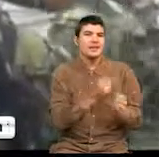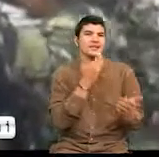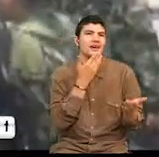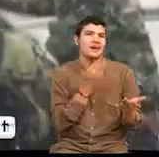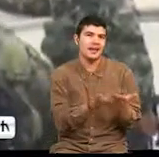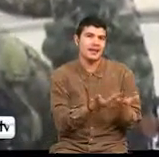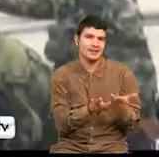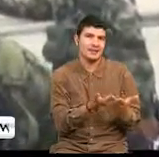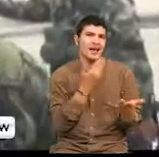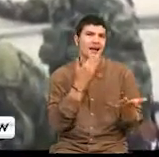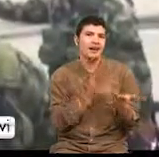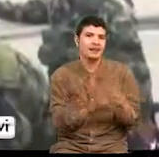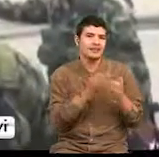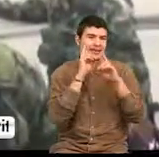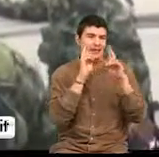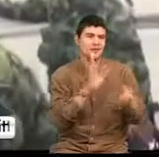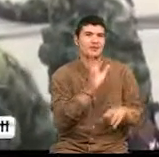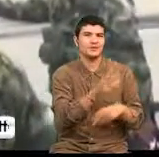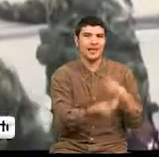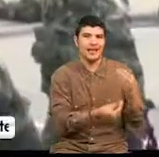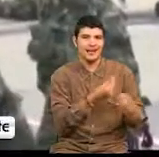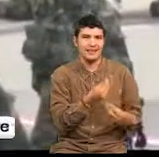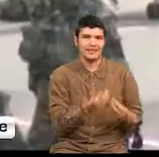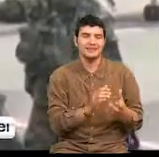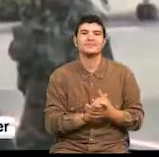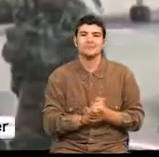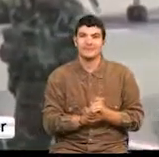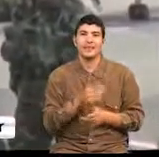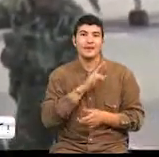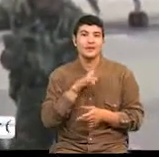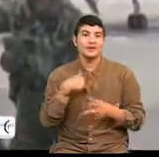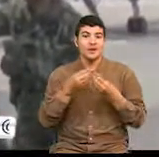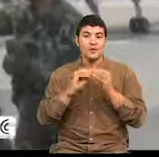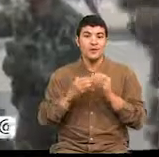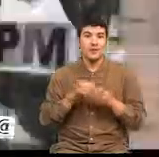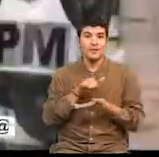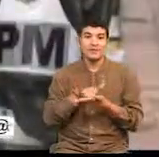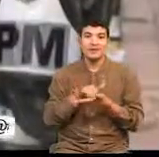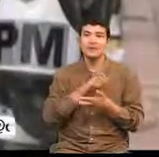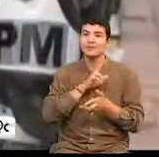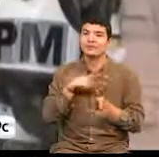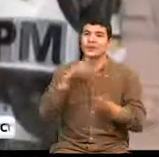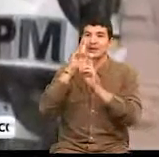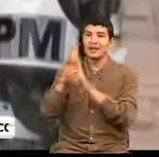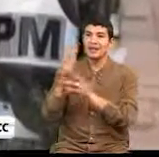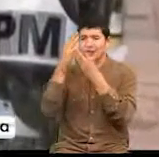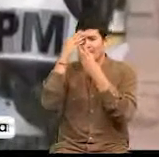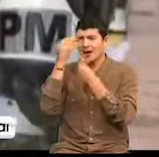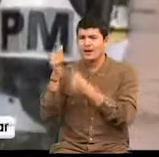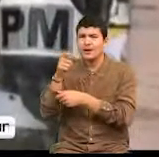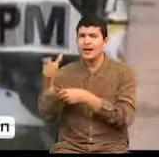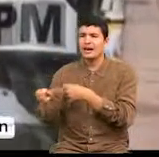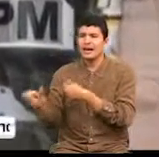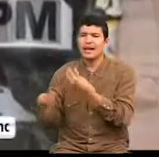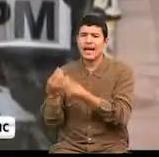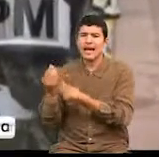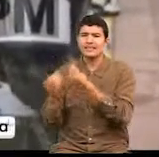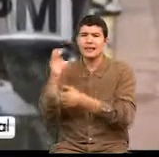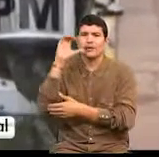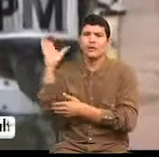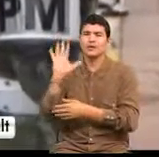agradeciendo y está valorando lo que hace el soldado. Nosotros de esa misma forma estamos valorando lo que hace cada colombiano por su